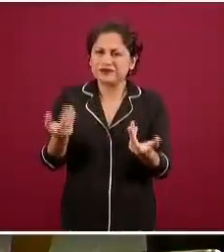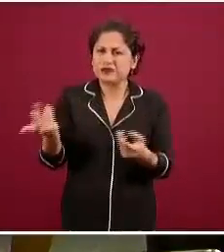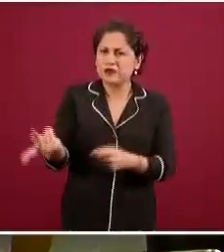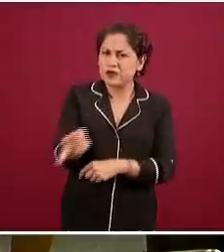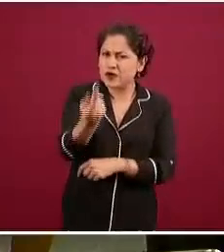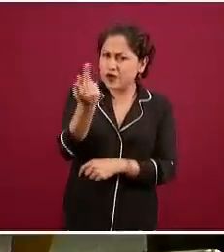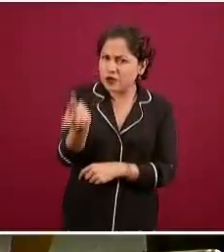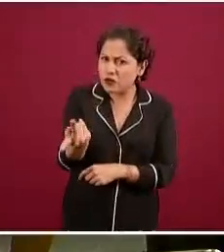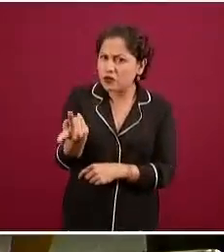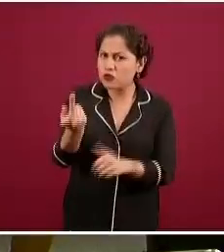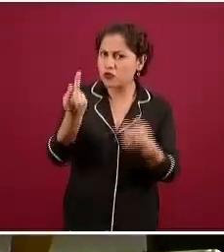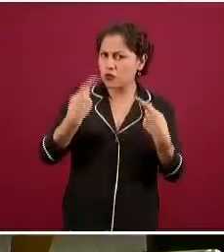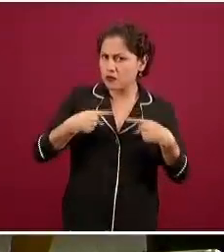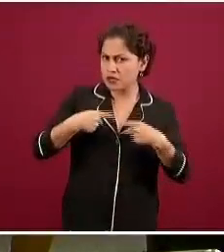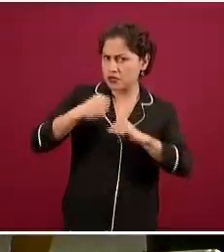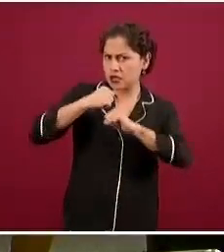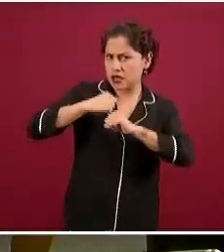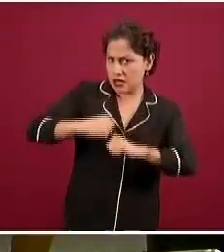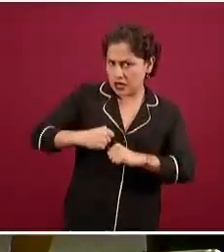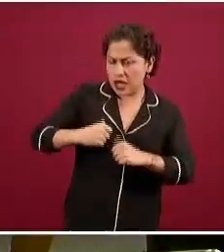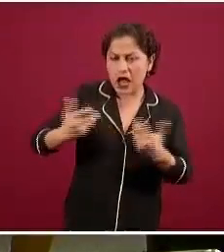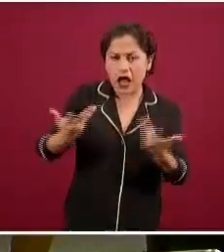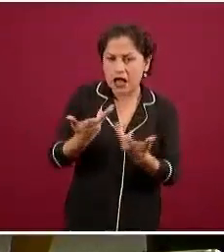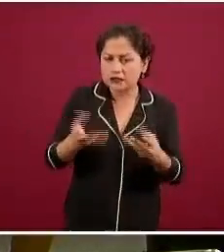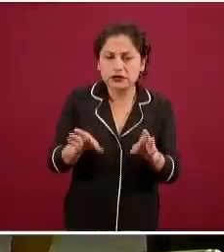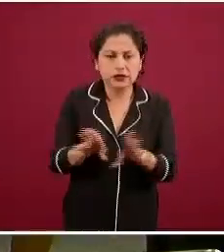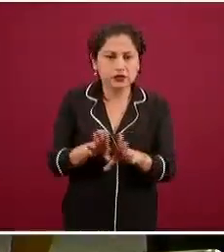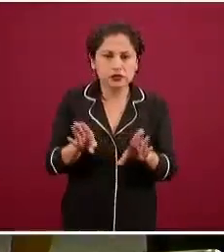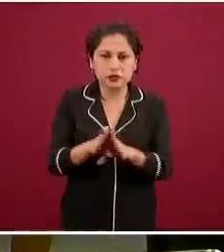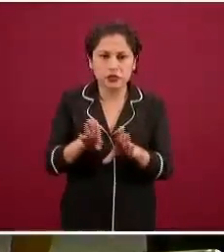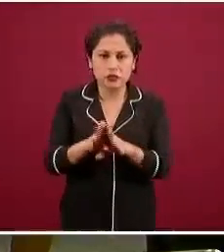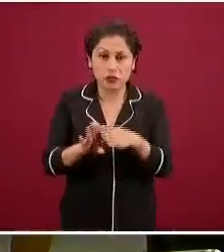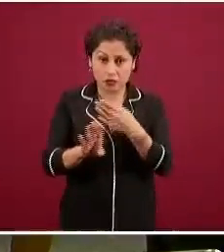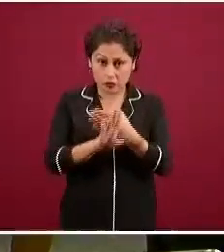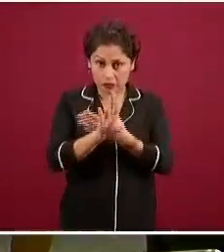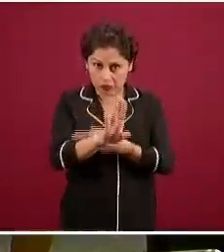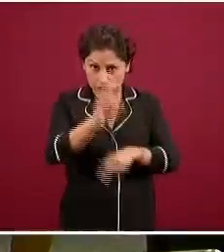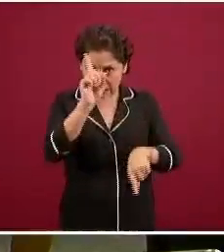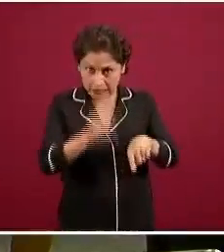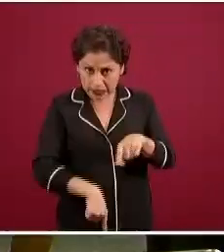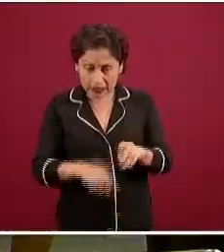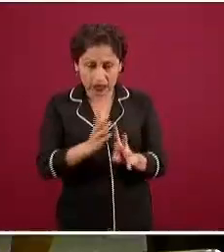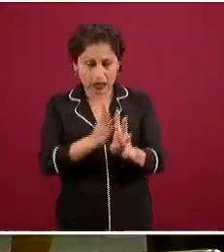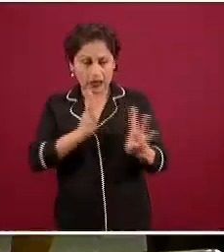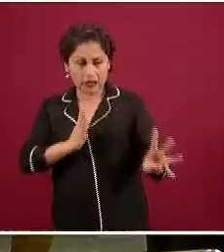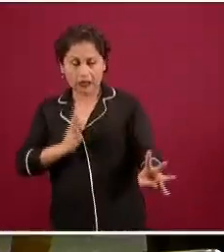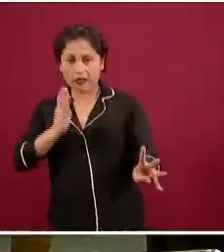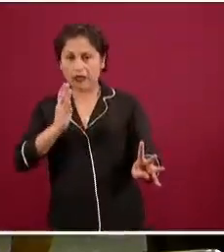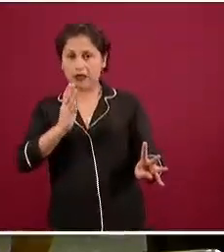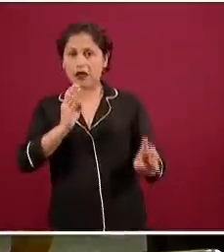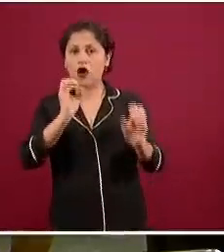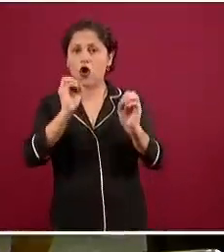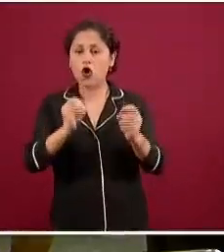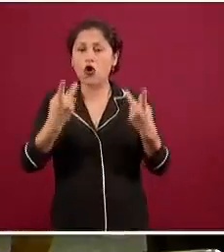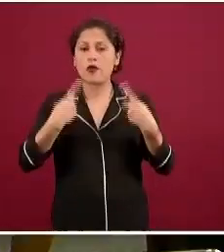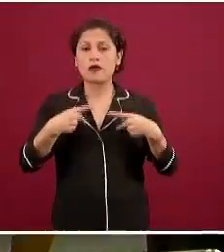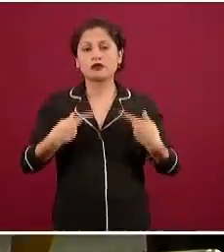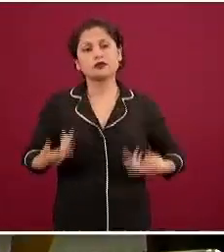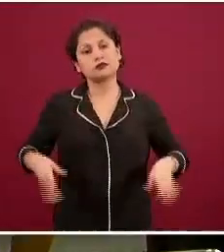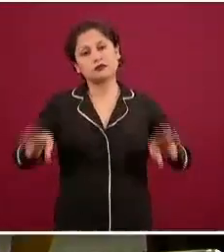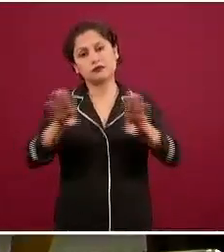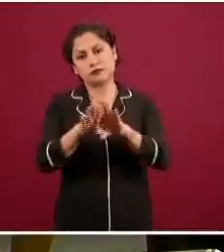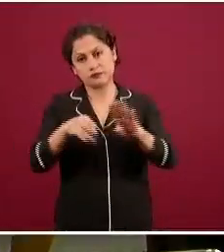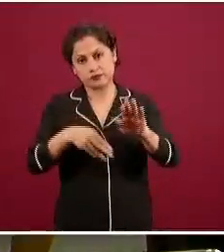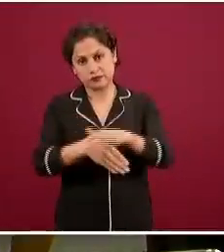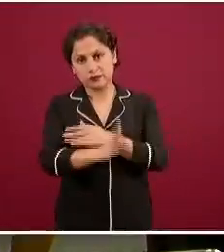autoridades? ¿Quitar estos filtros o que los ciudadanos no pasen? Y respecto a este modelo